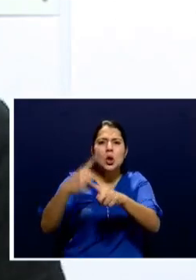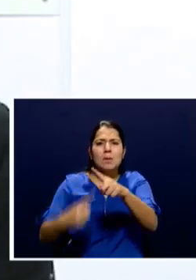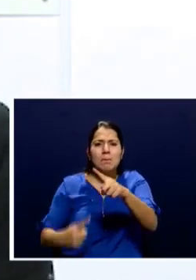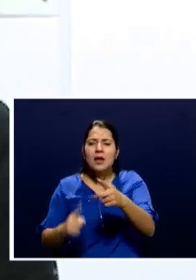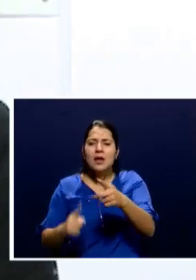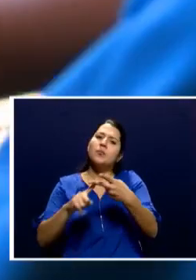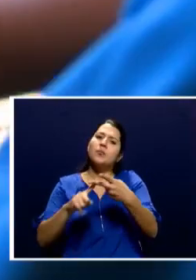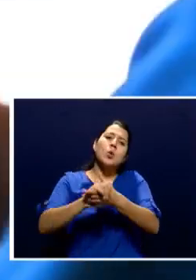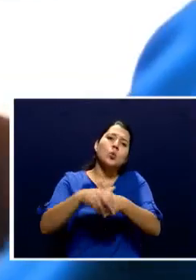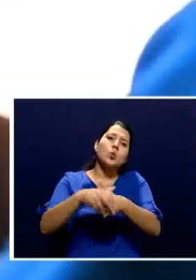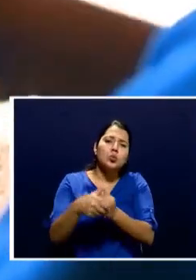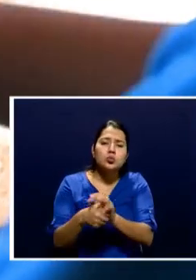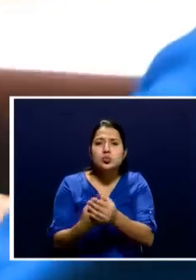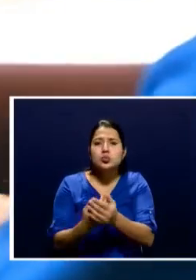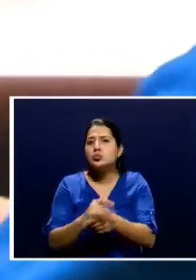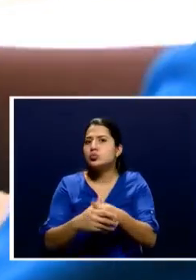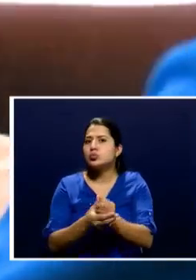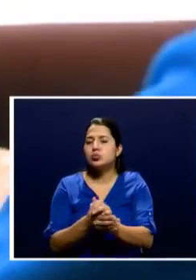las manos antes de